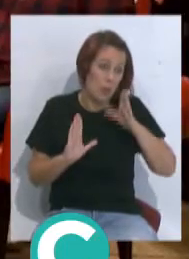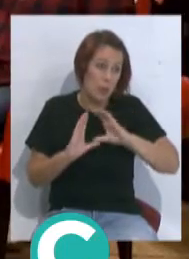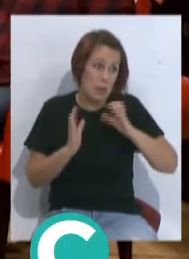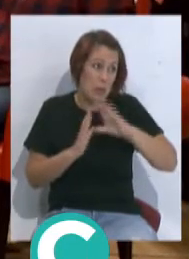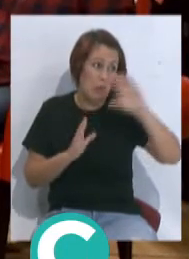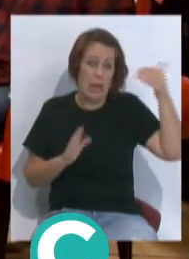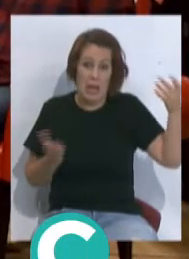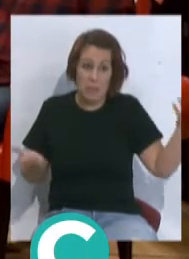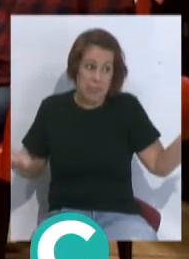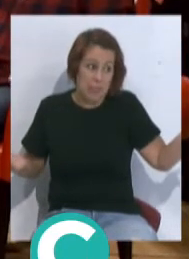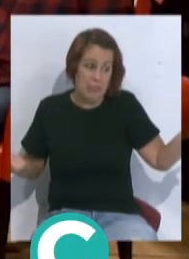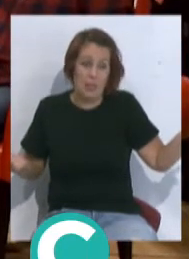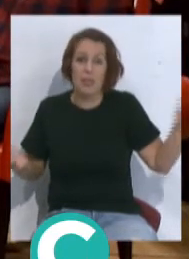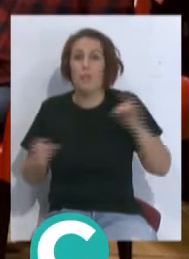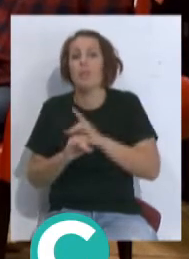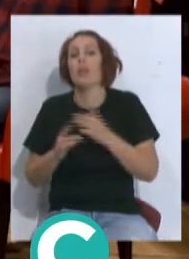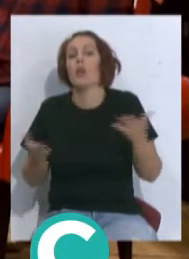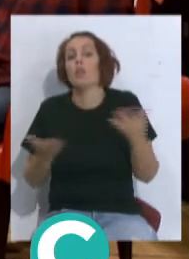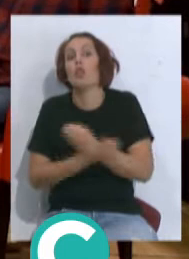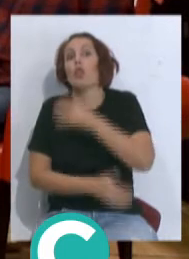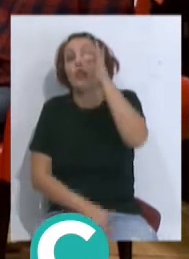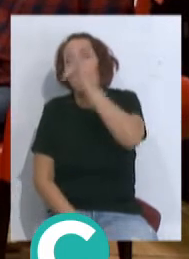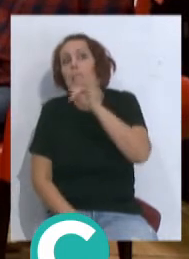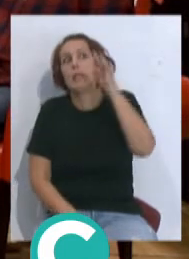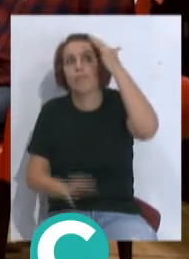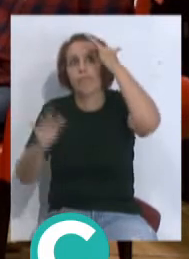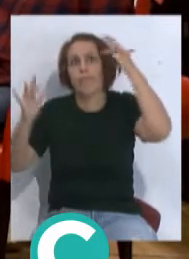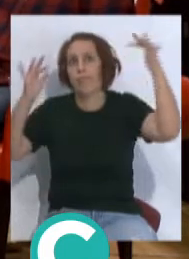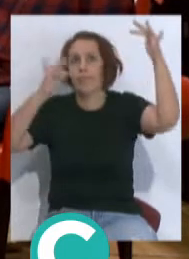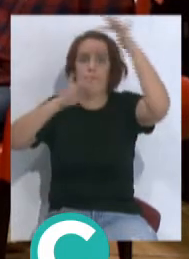agrupaciones de fuera. Claro, es que todo esto estamos teorizando,